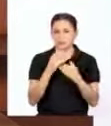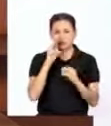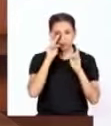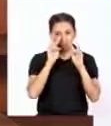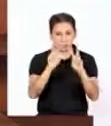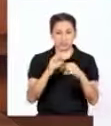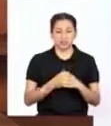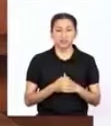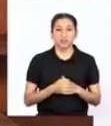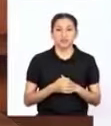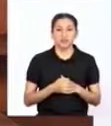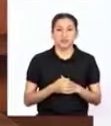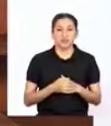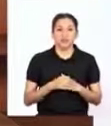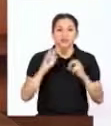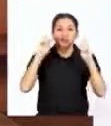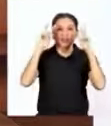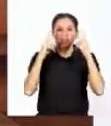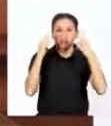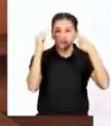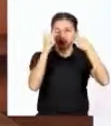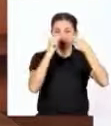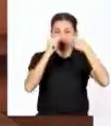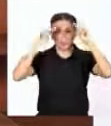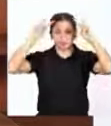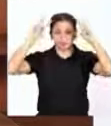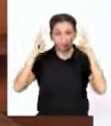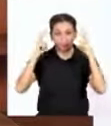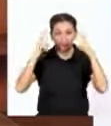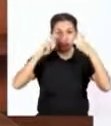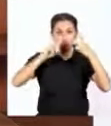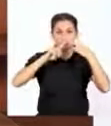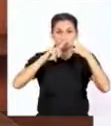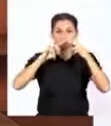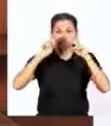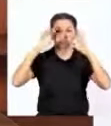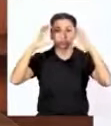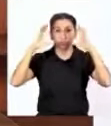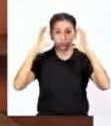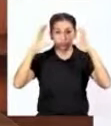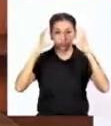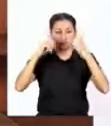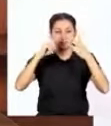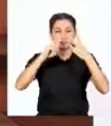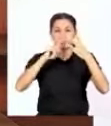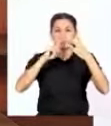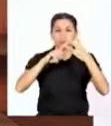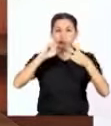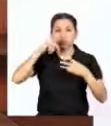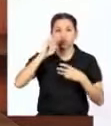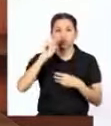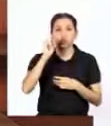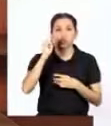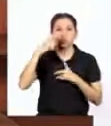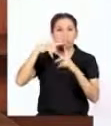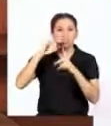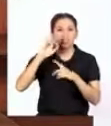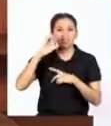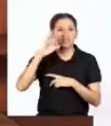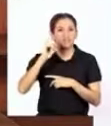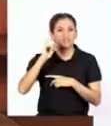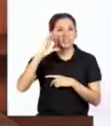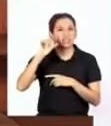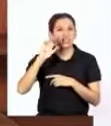simple. Veamos. Los puntos son el título, la sumilla, la justificación, es